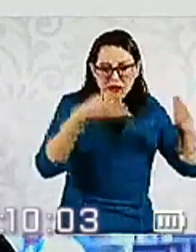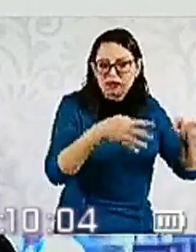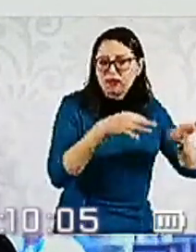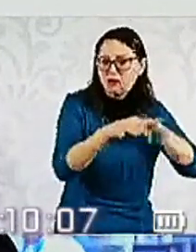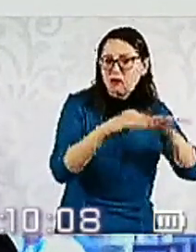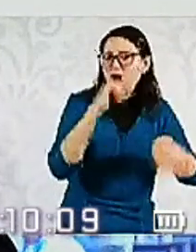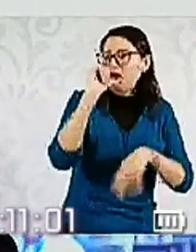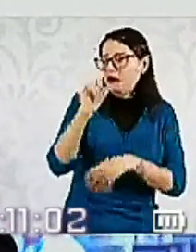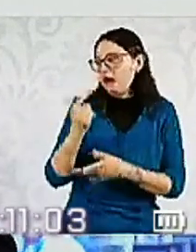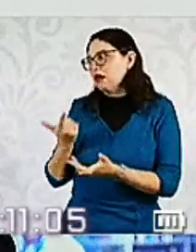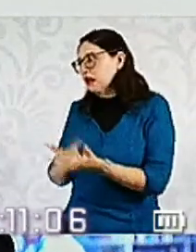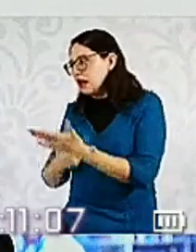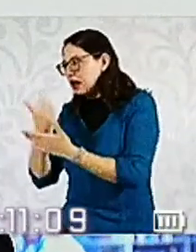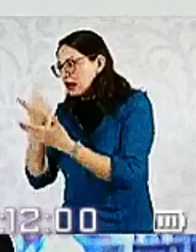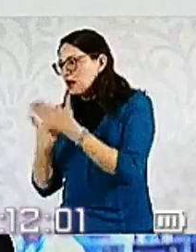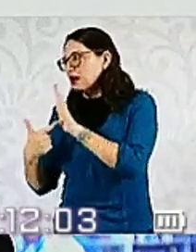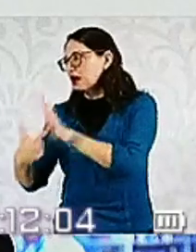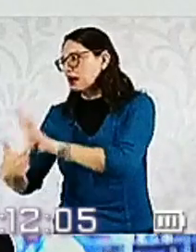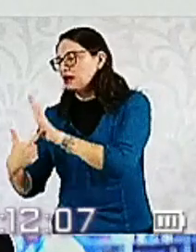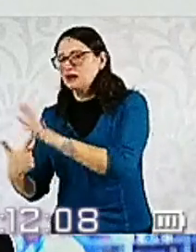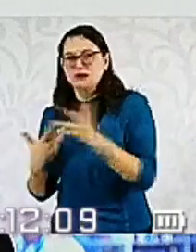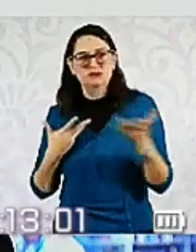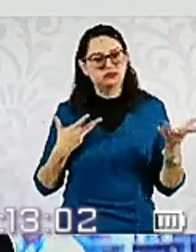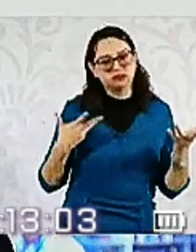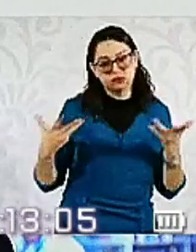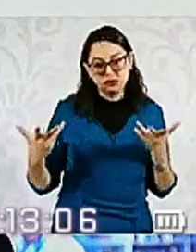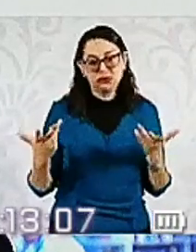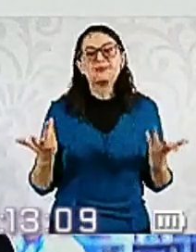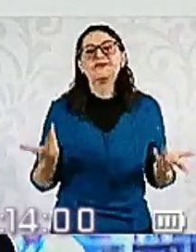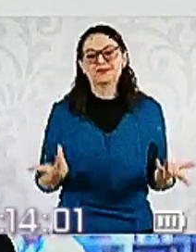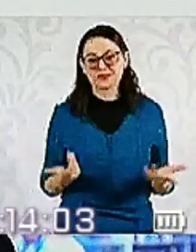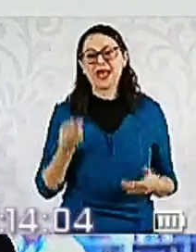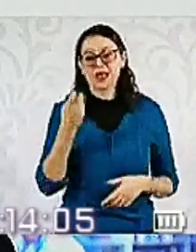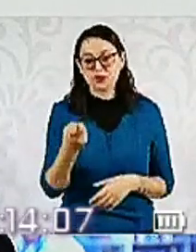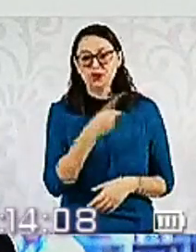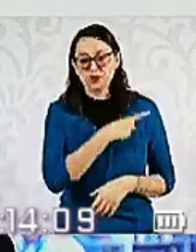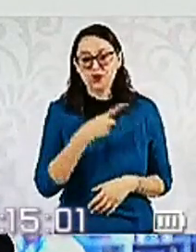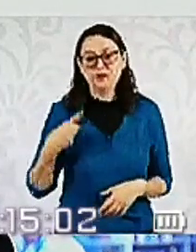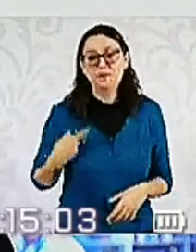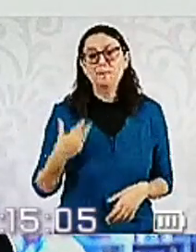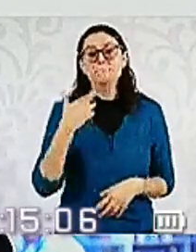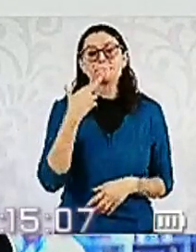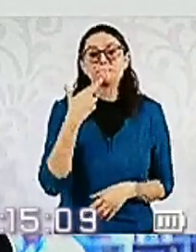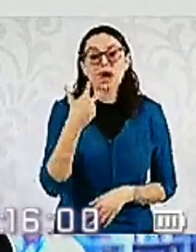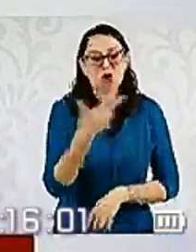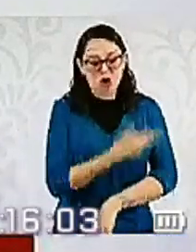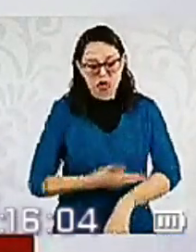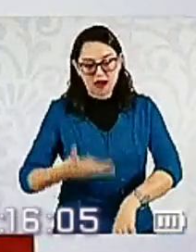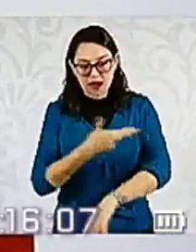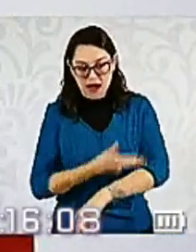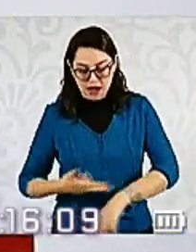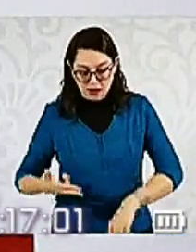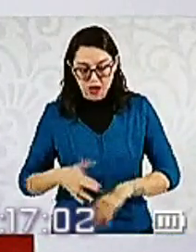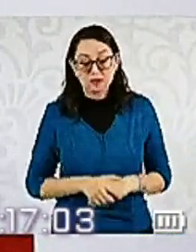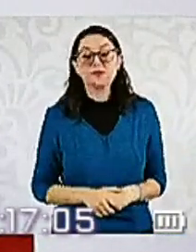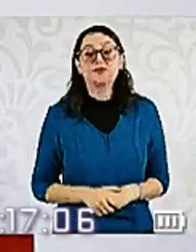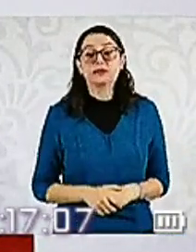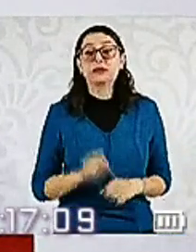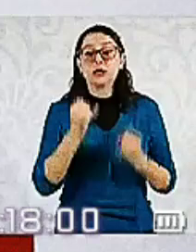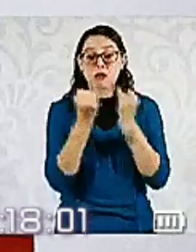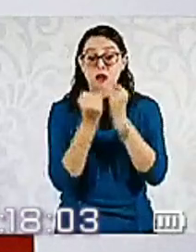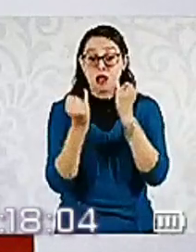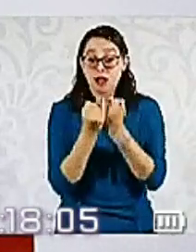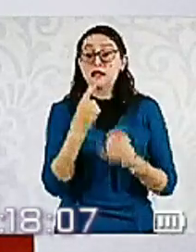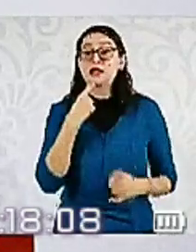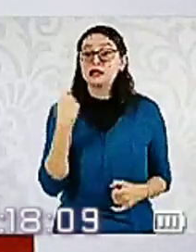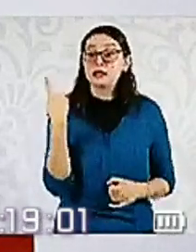focalizado y orientado siempre a acciones de mayor impacto y relevancia. Fortalecer la cultura de la denuncia,